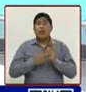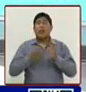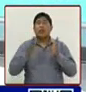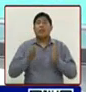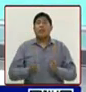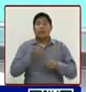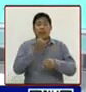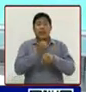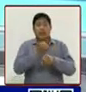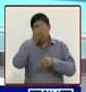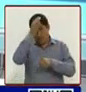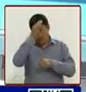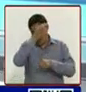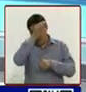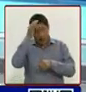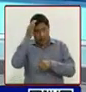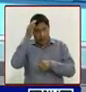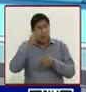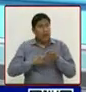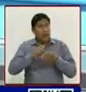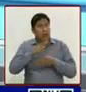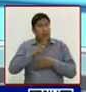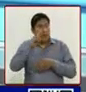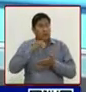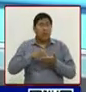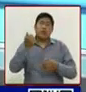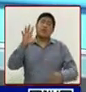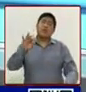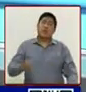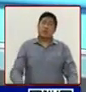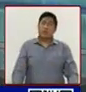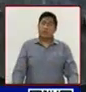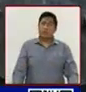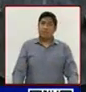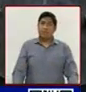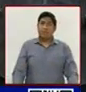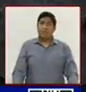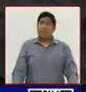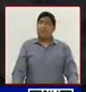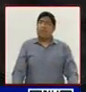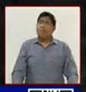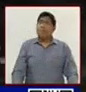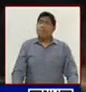en la pacificación de noviembre de 2019.